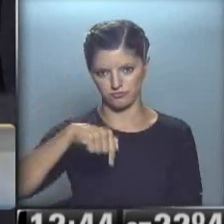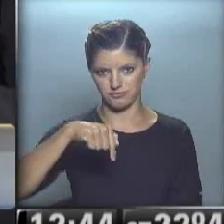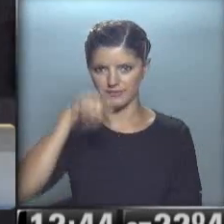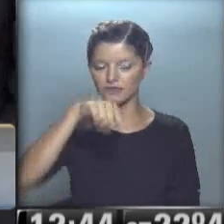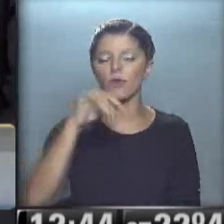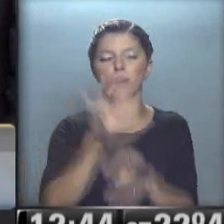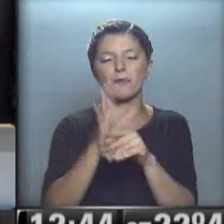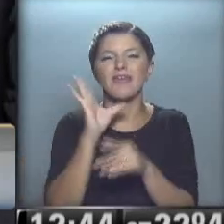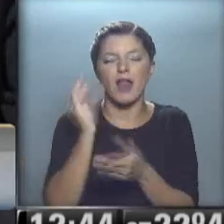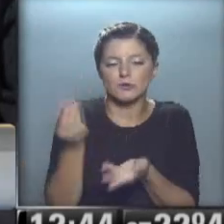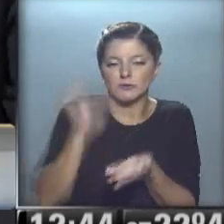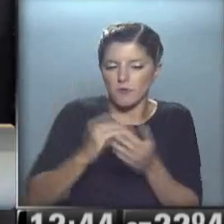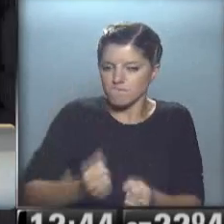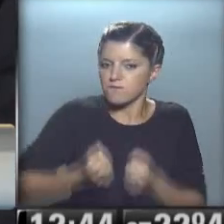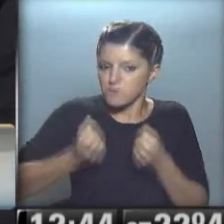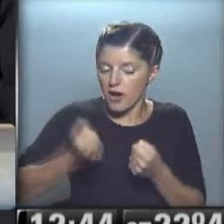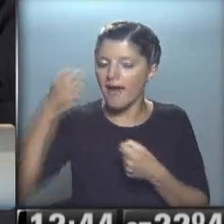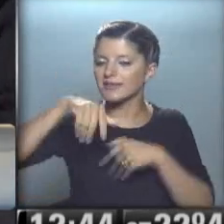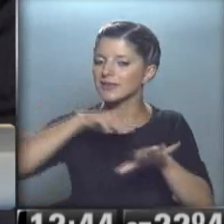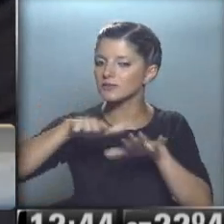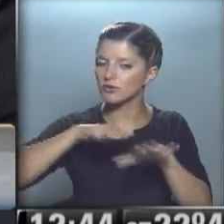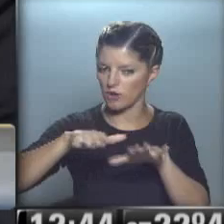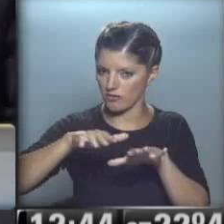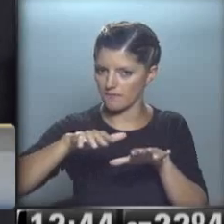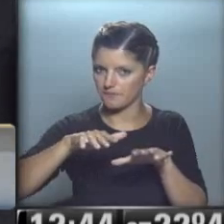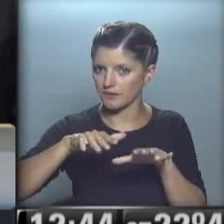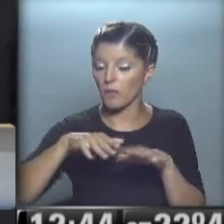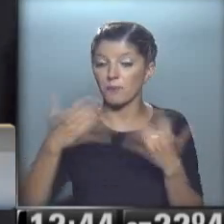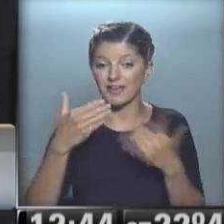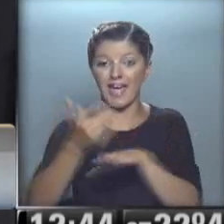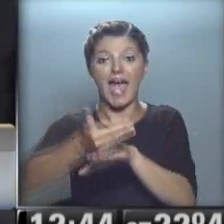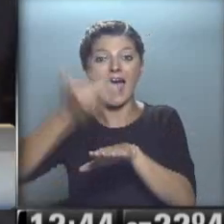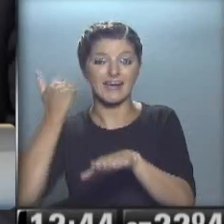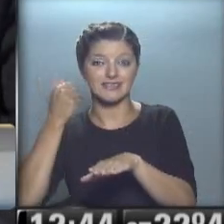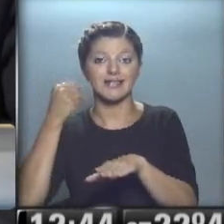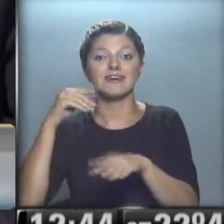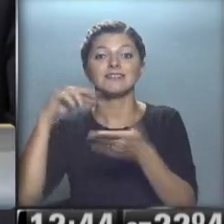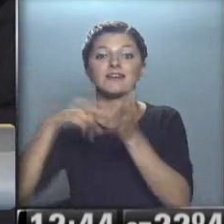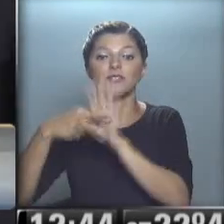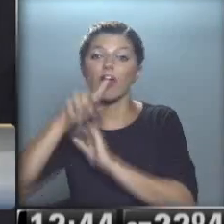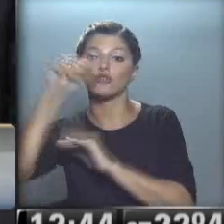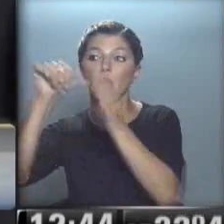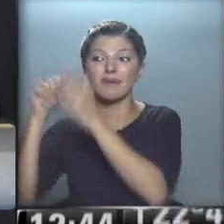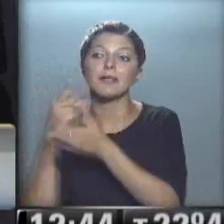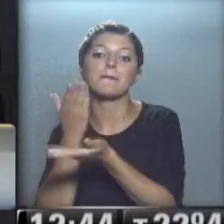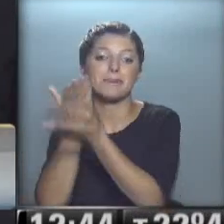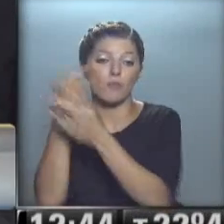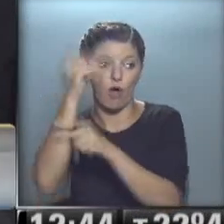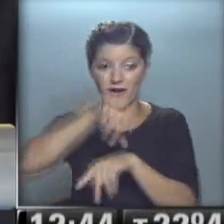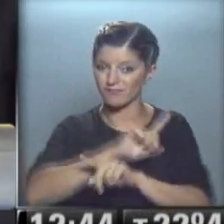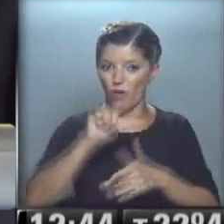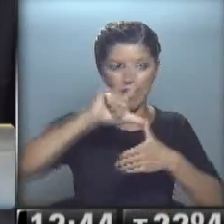caris todavía más importante a esta a esta operación por lo que significaba el autofinanciamiento de la región la posibilidad de que esto